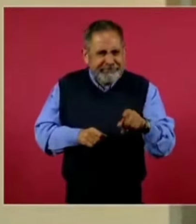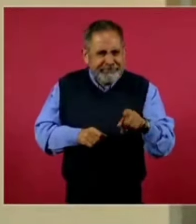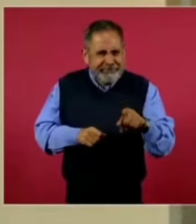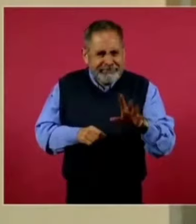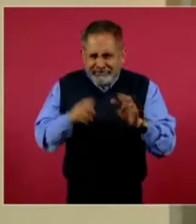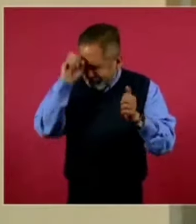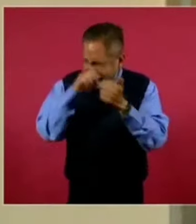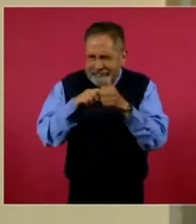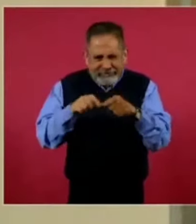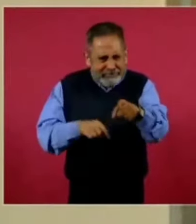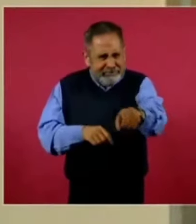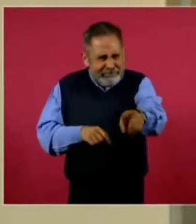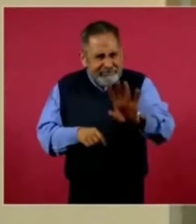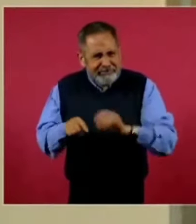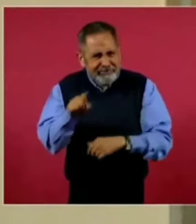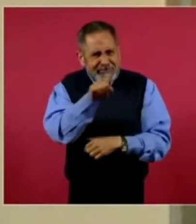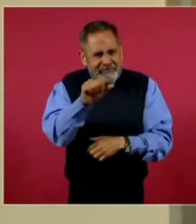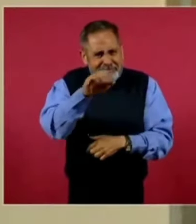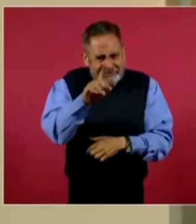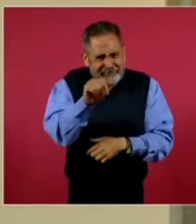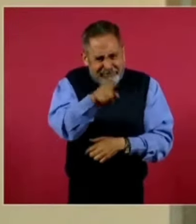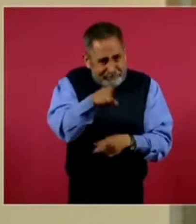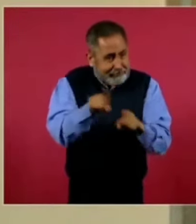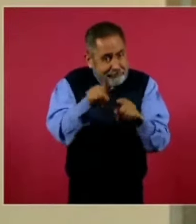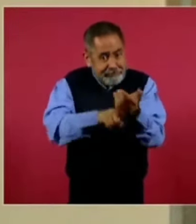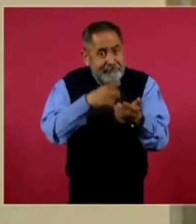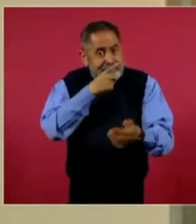pues con Zambada.